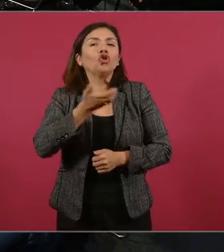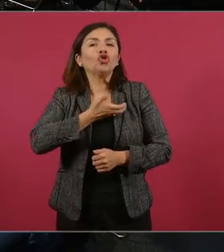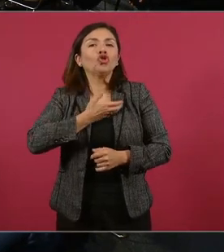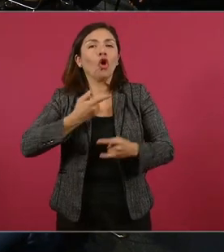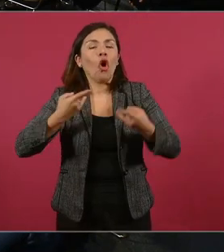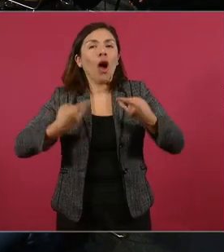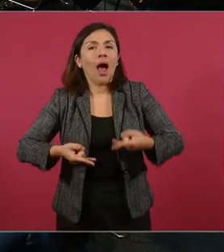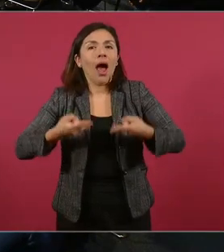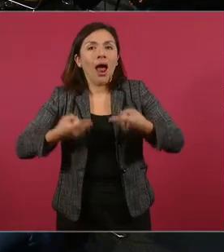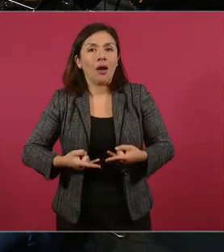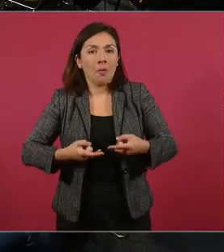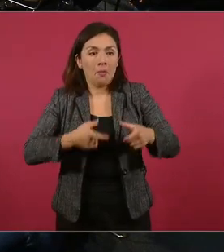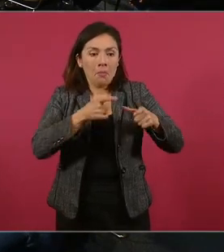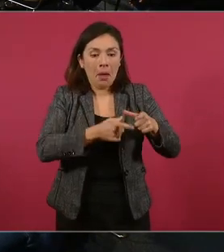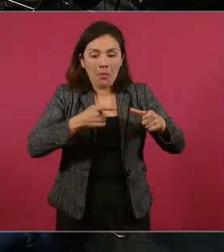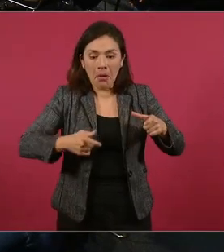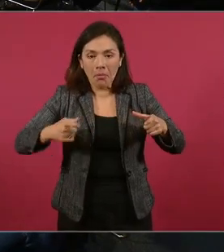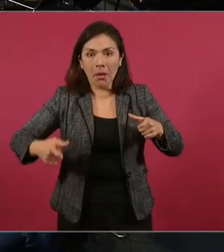Para tener una idea,